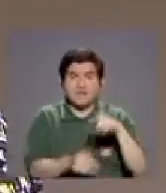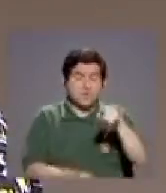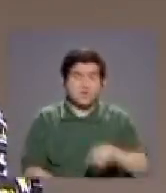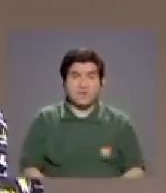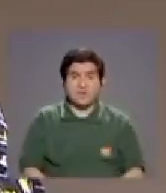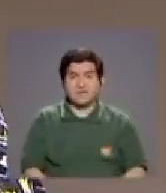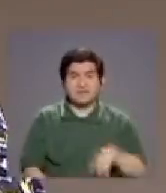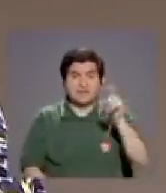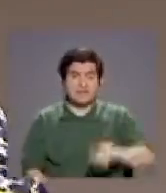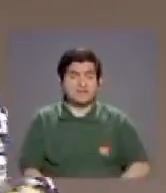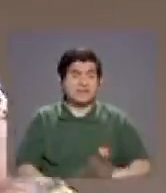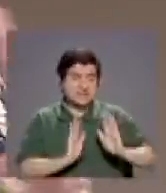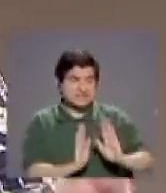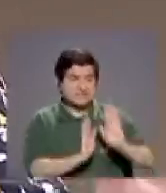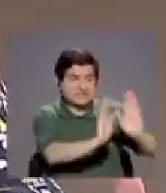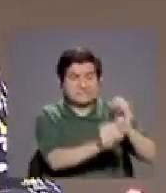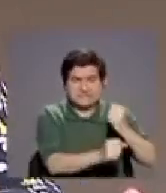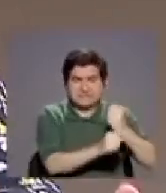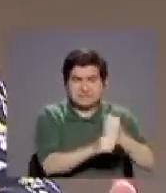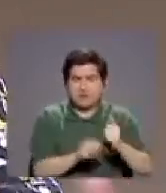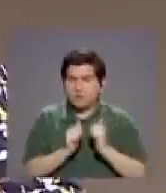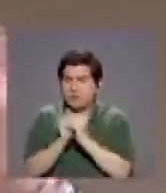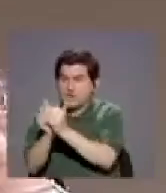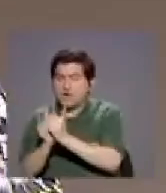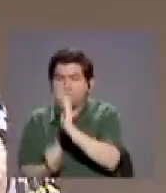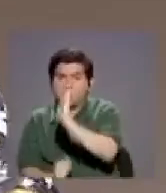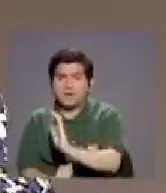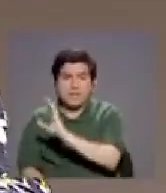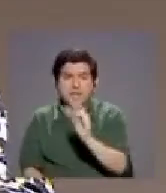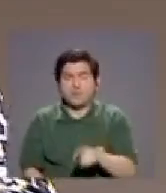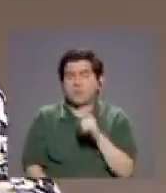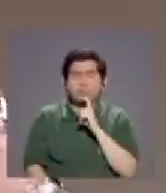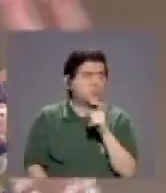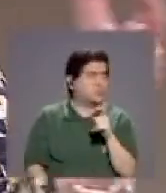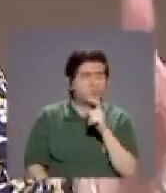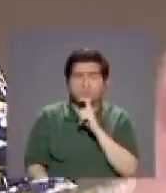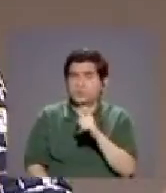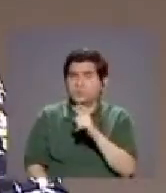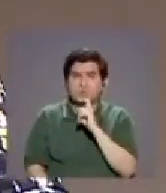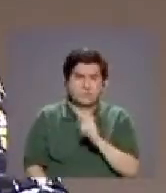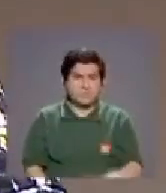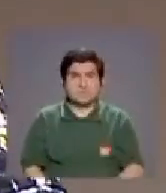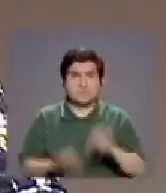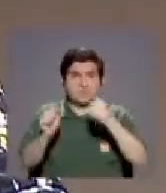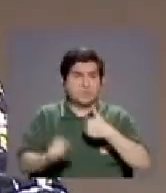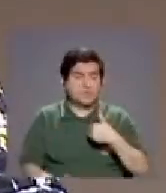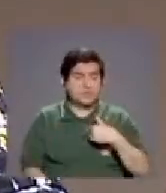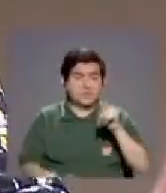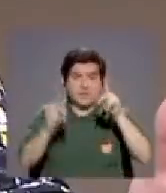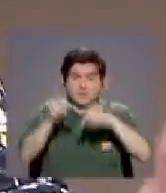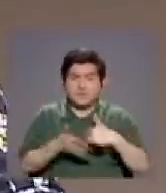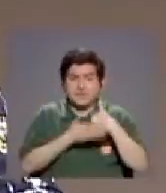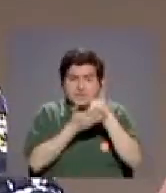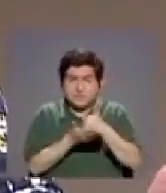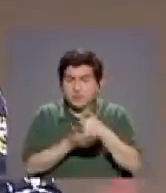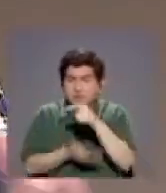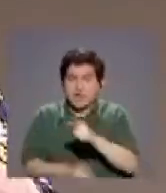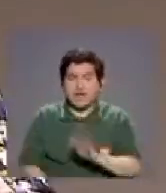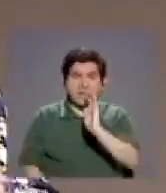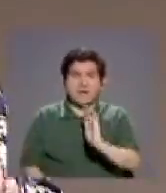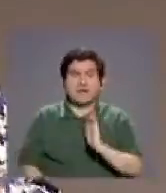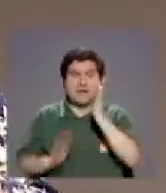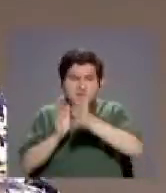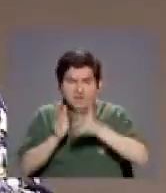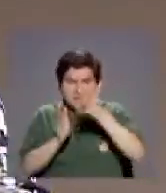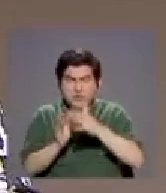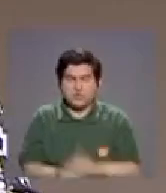dejar su trabajo para acompañar al niño o se le va a dificultar muchísimo conseguir a alguien que le ayude a cuidar a ese niño. Entonces